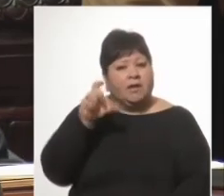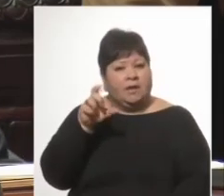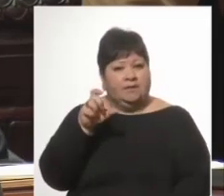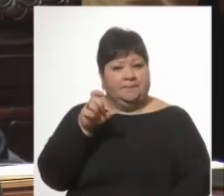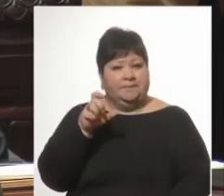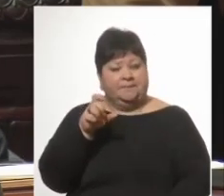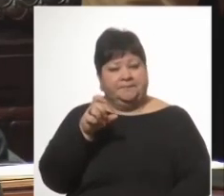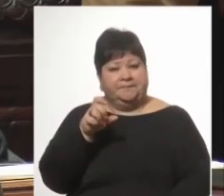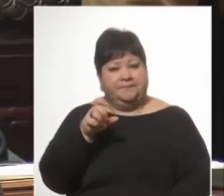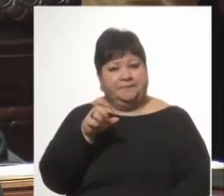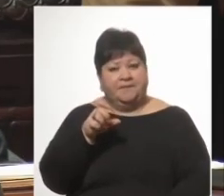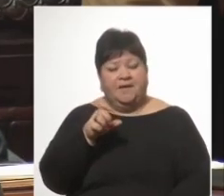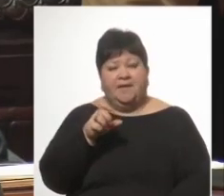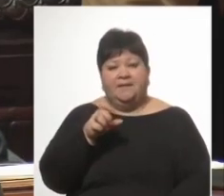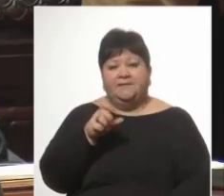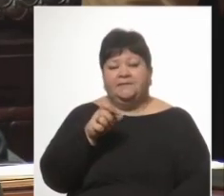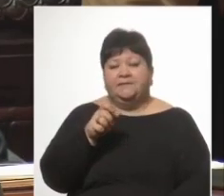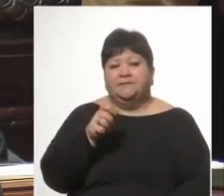El